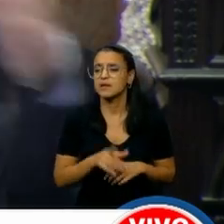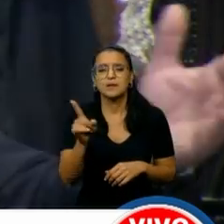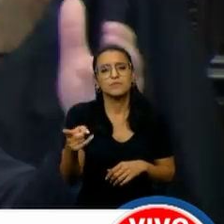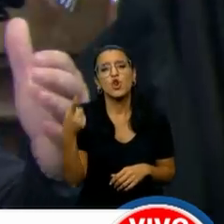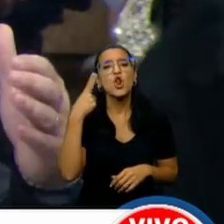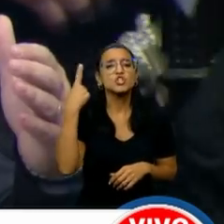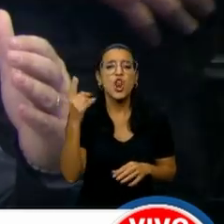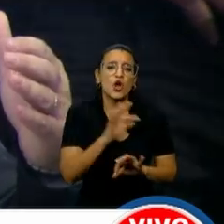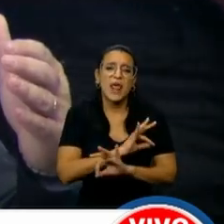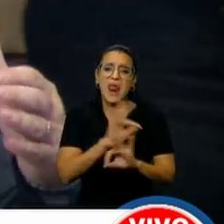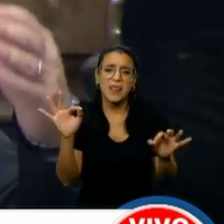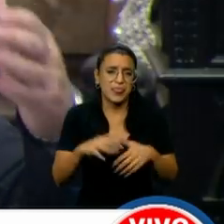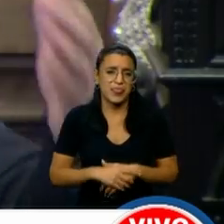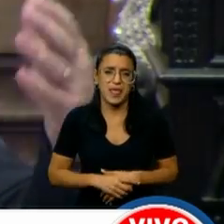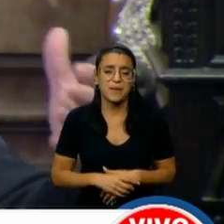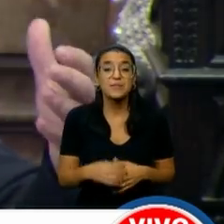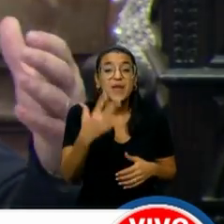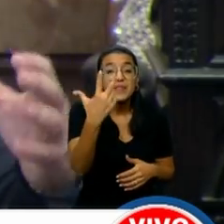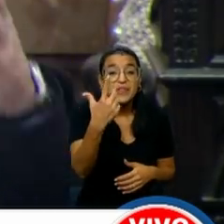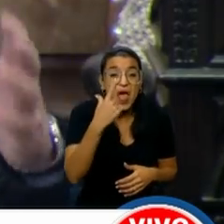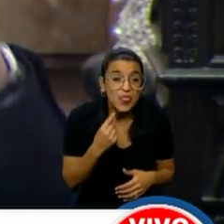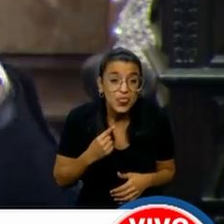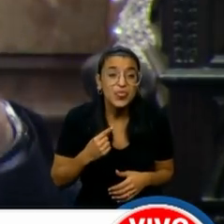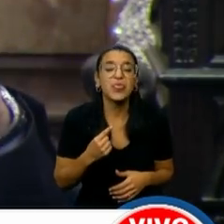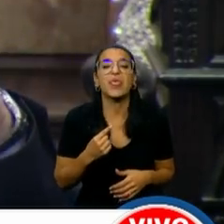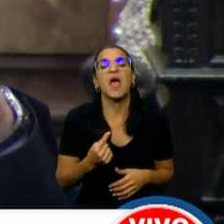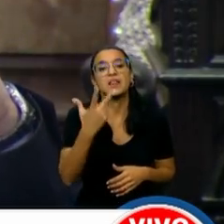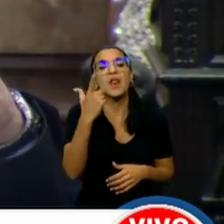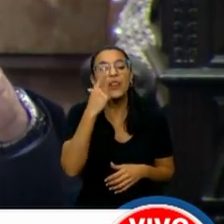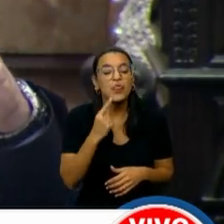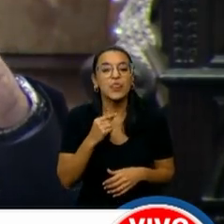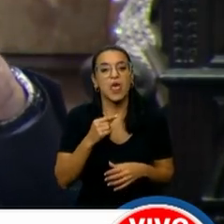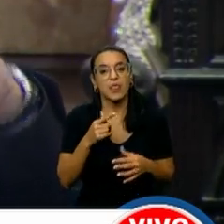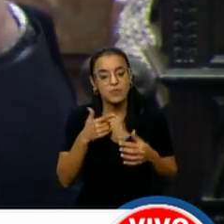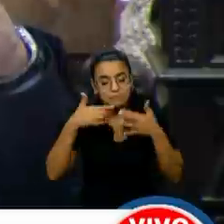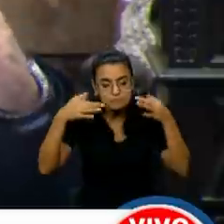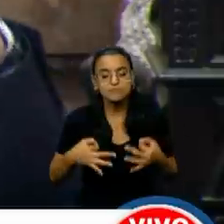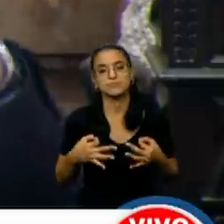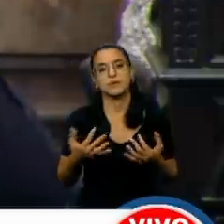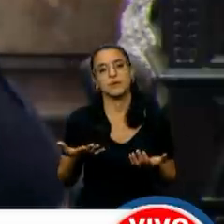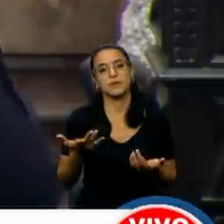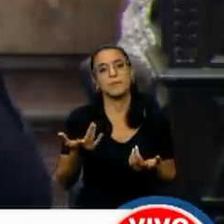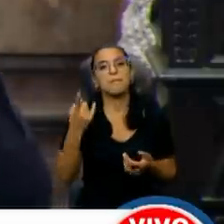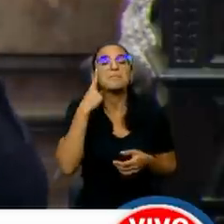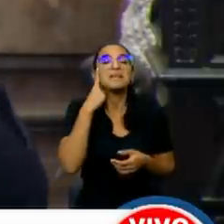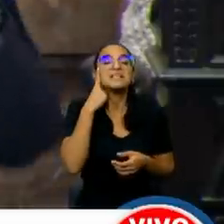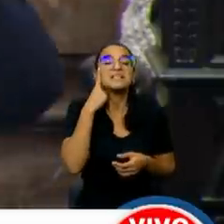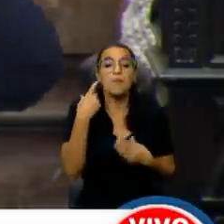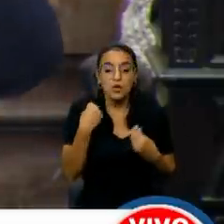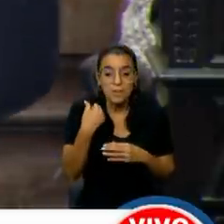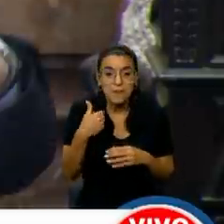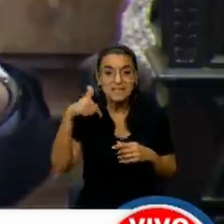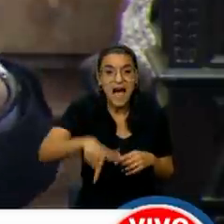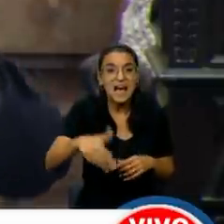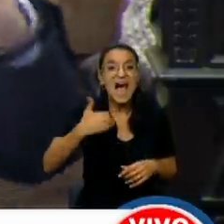cree nadie que entre día seriamente pre supongamos lo que lo que va a venir en